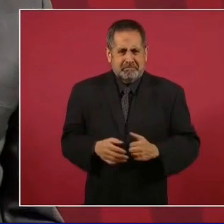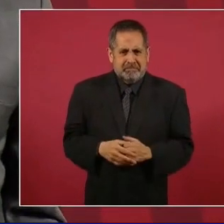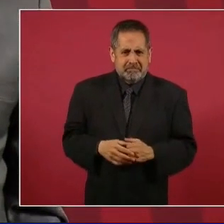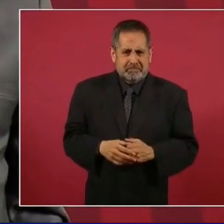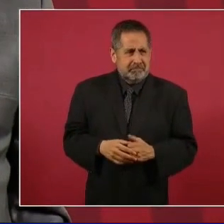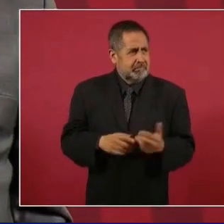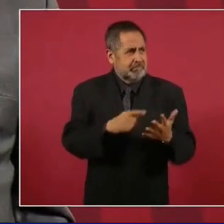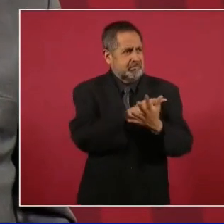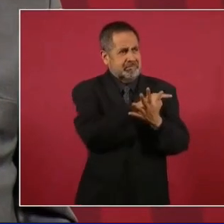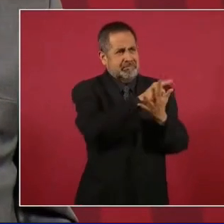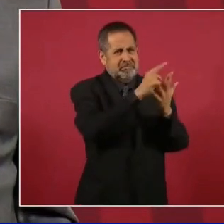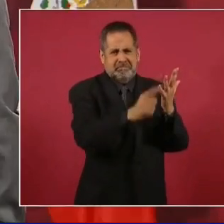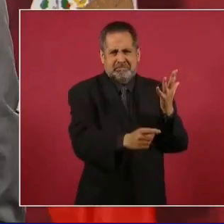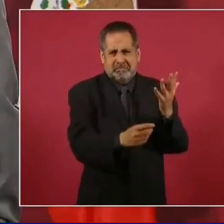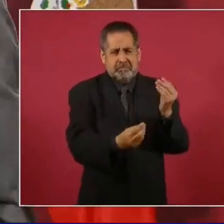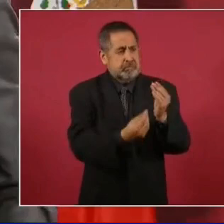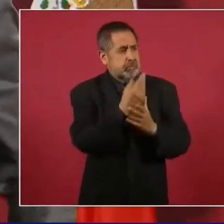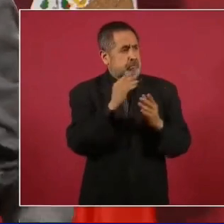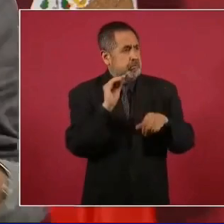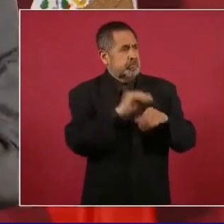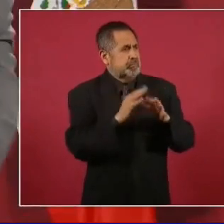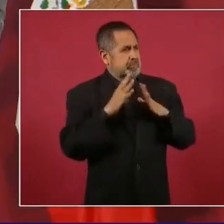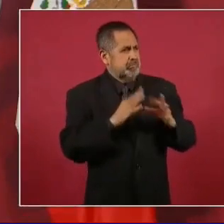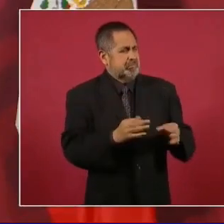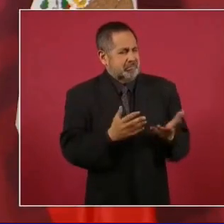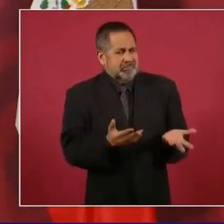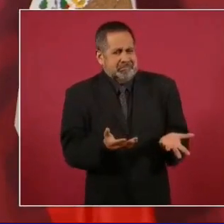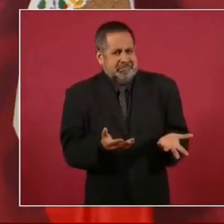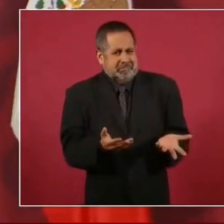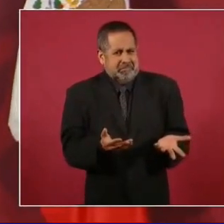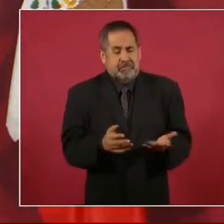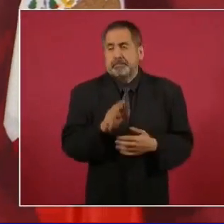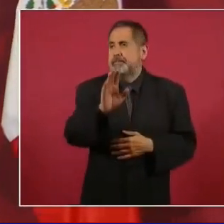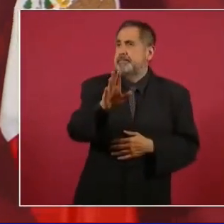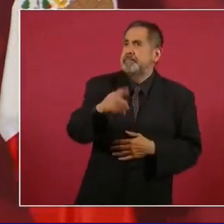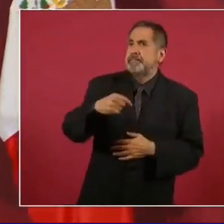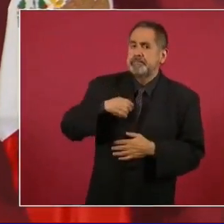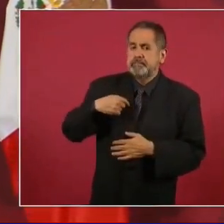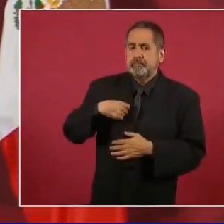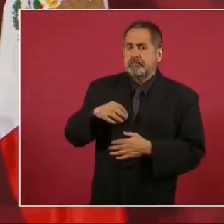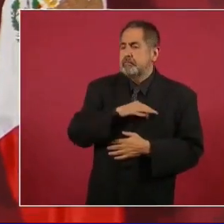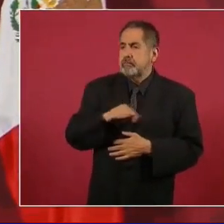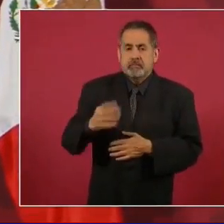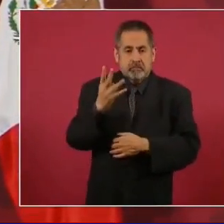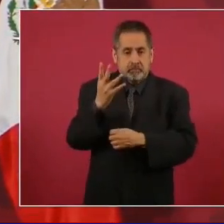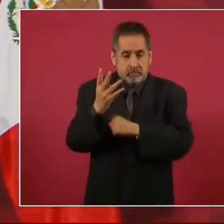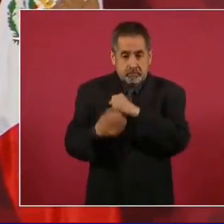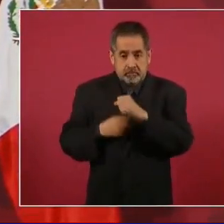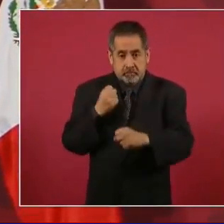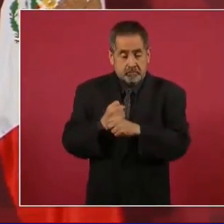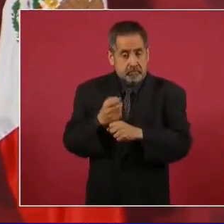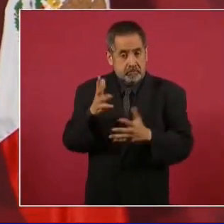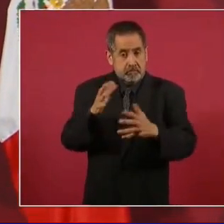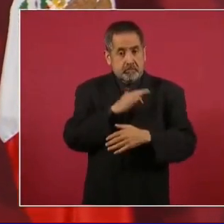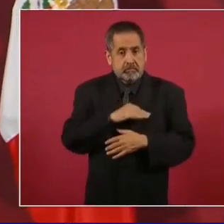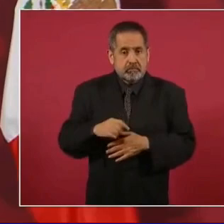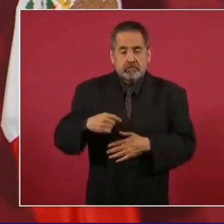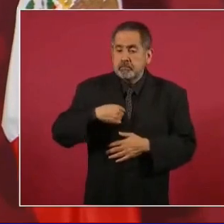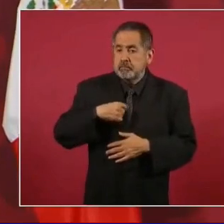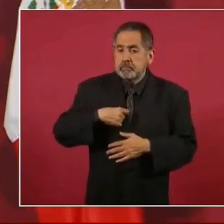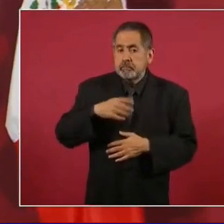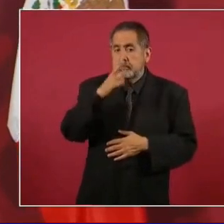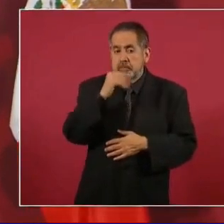Entonces, todos estos organismos, bueno, yo llevo ya casi 4 años y no he